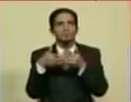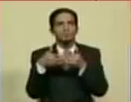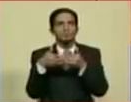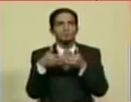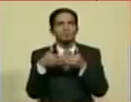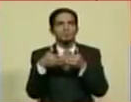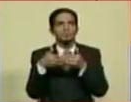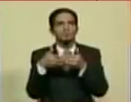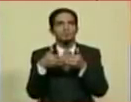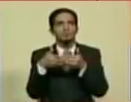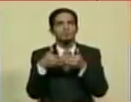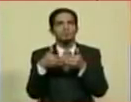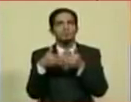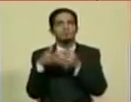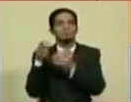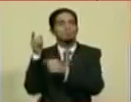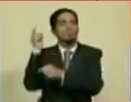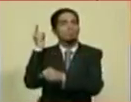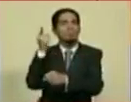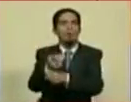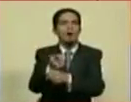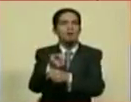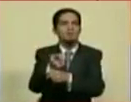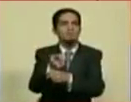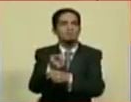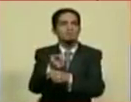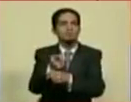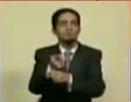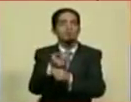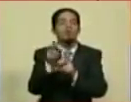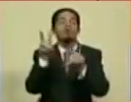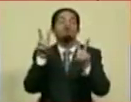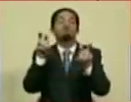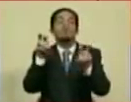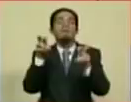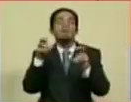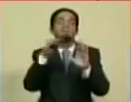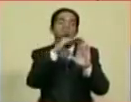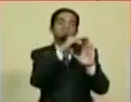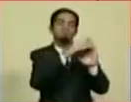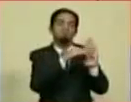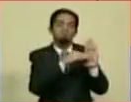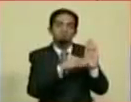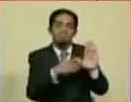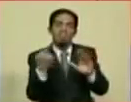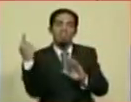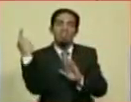ha impuesto nuevas sanciones que